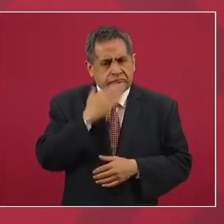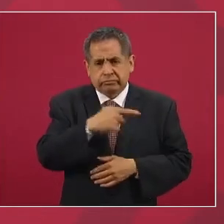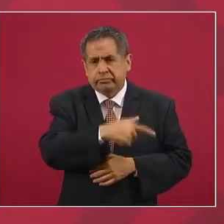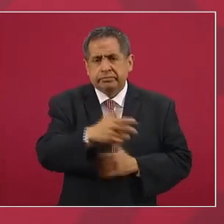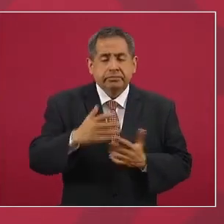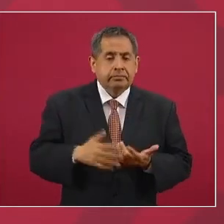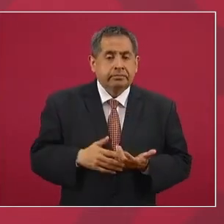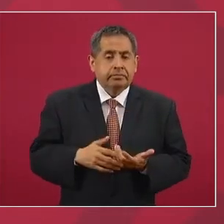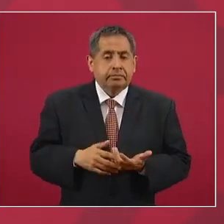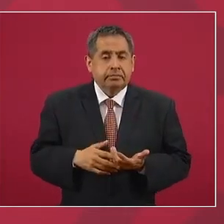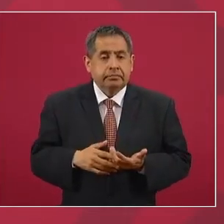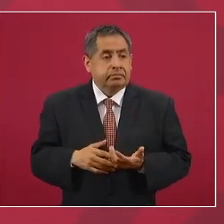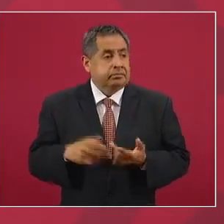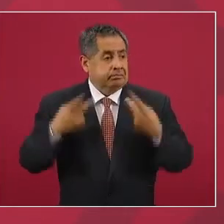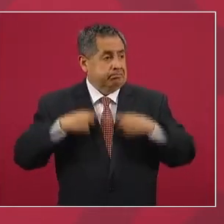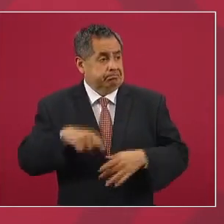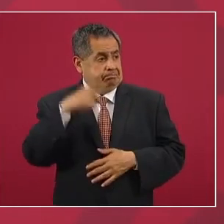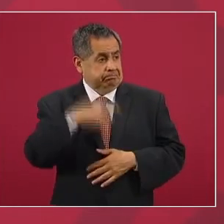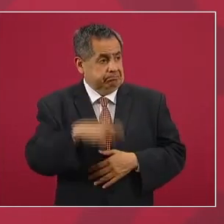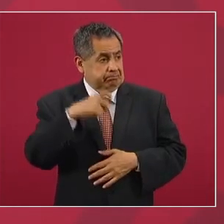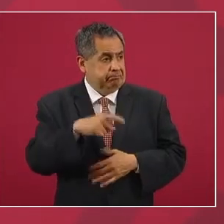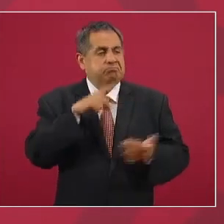y no todo el que tiene es malvado.